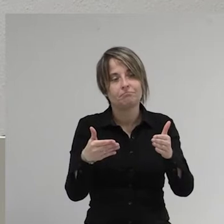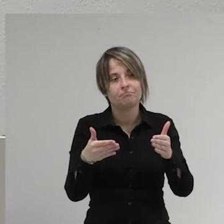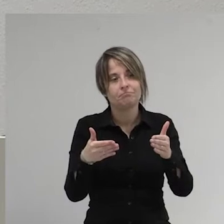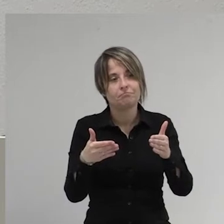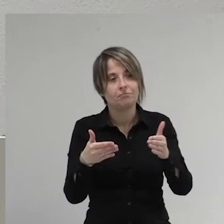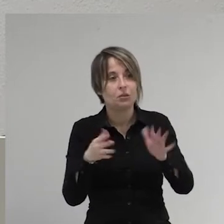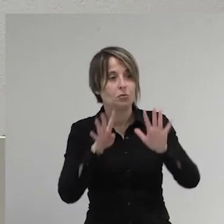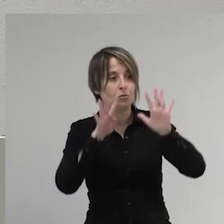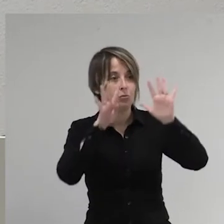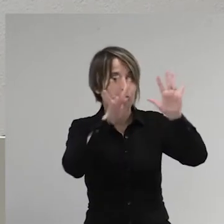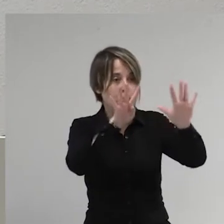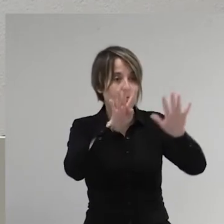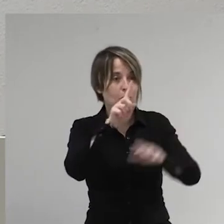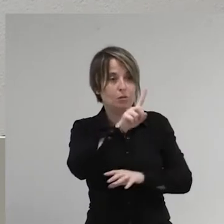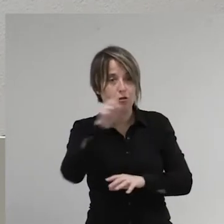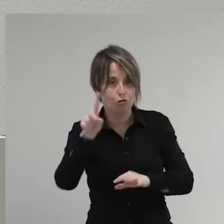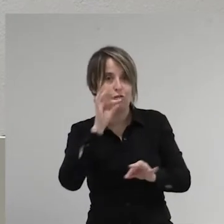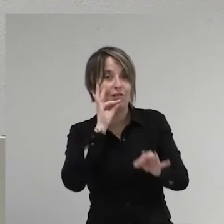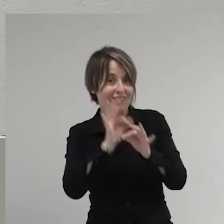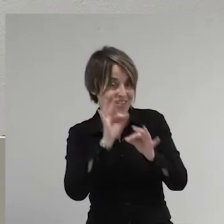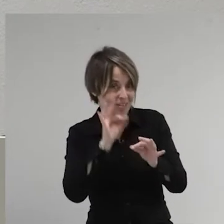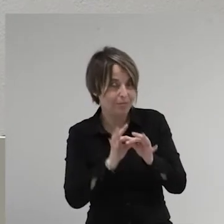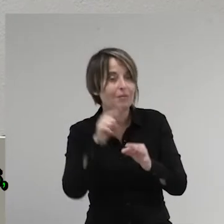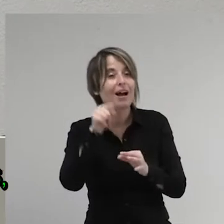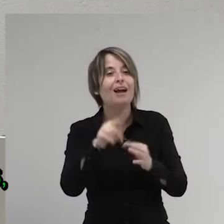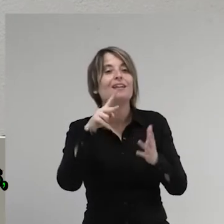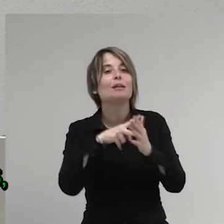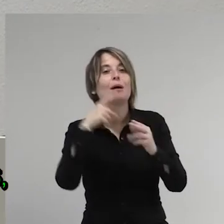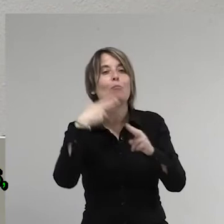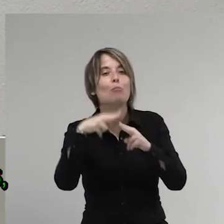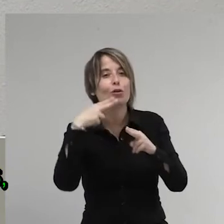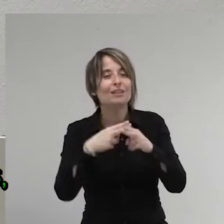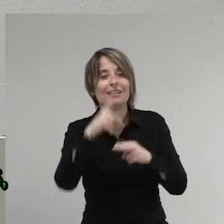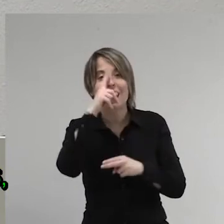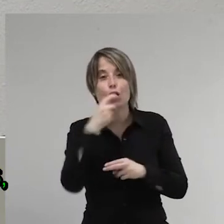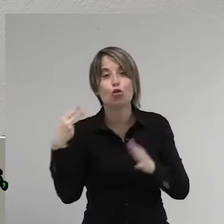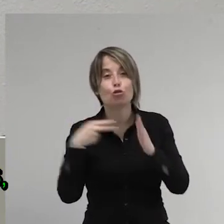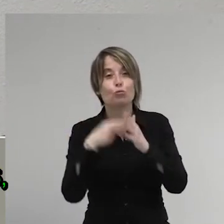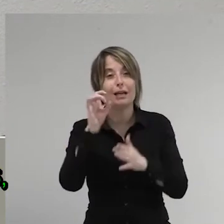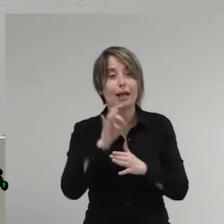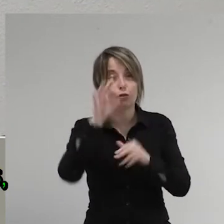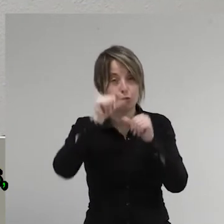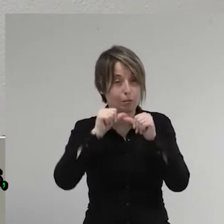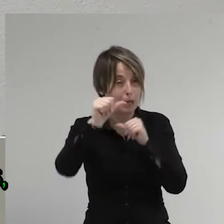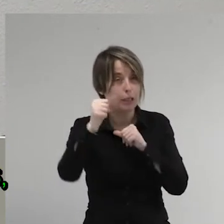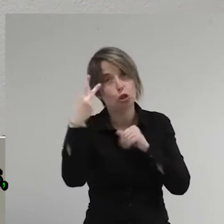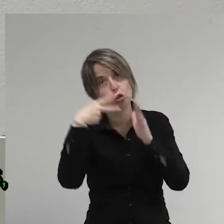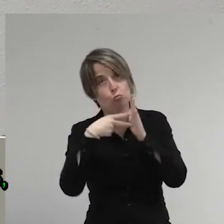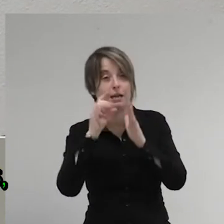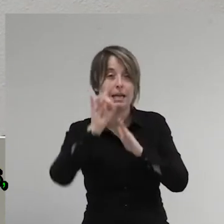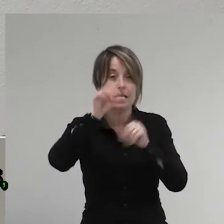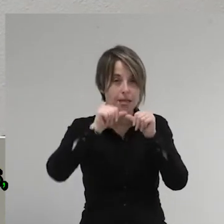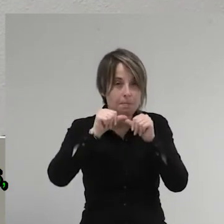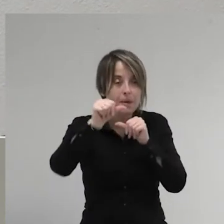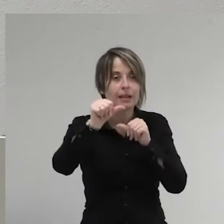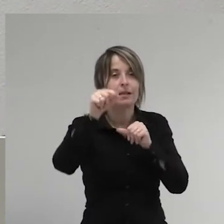Y nos llegan lo que son las políticas de prevención de la radicalización, sobre todo a partir del año 2014, 2015, llegan